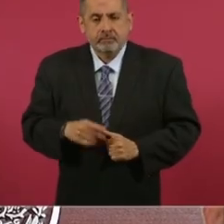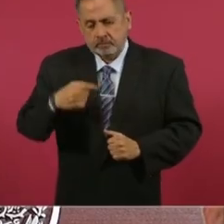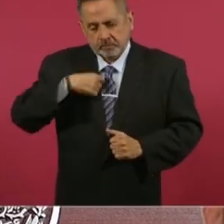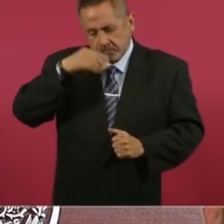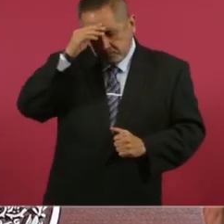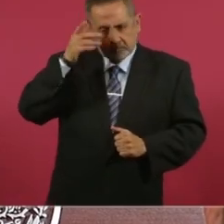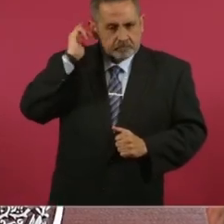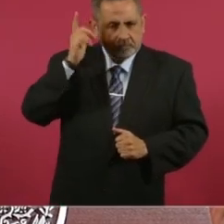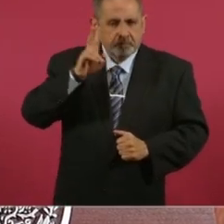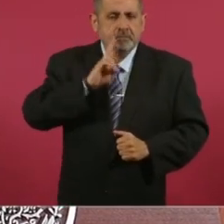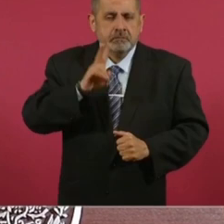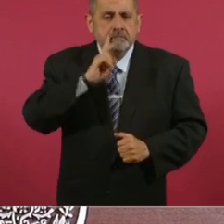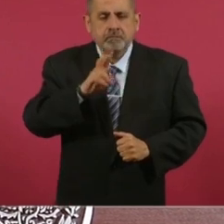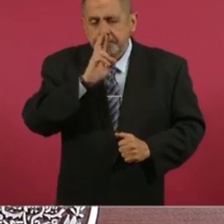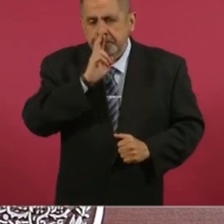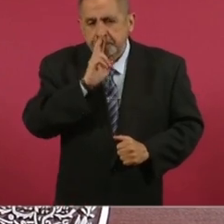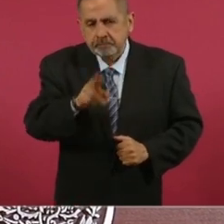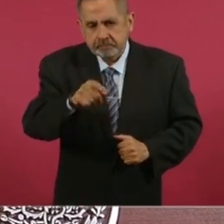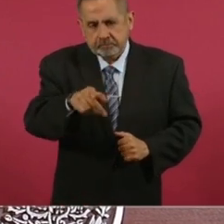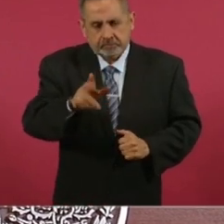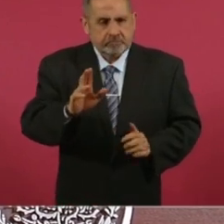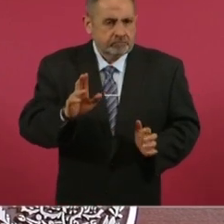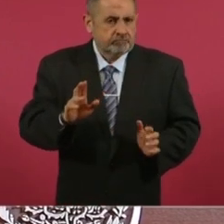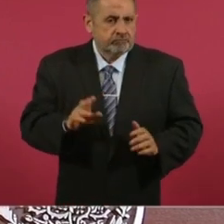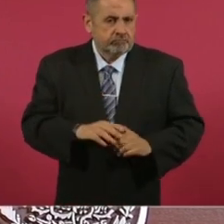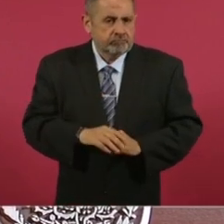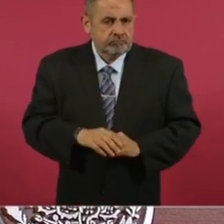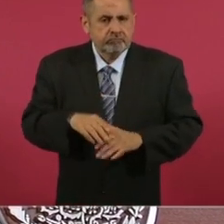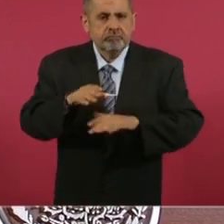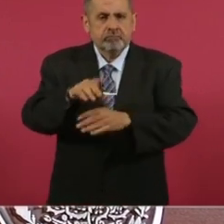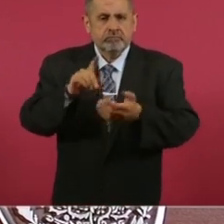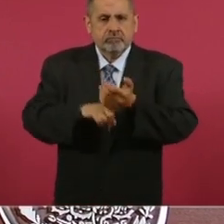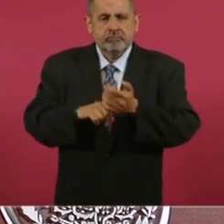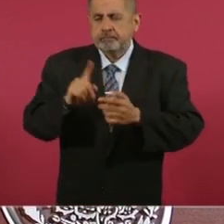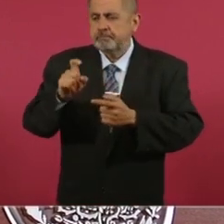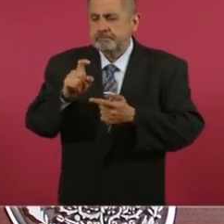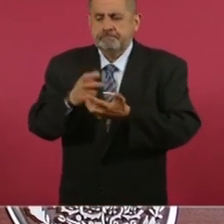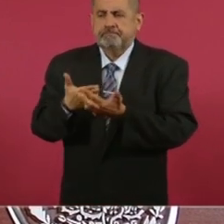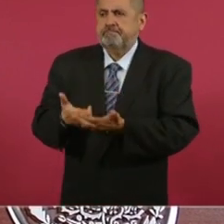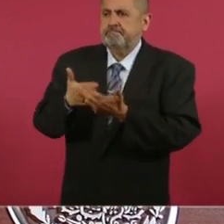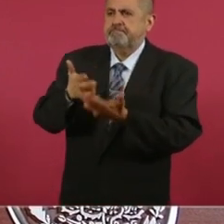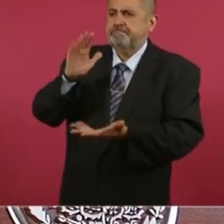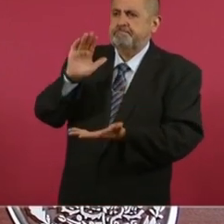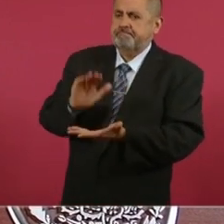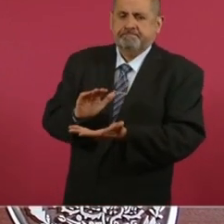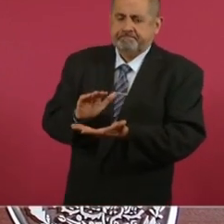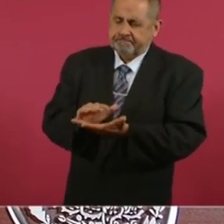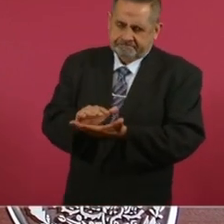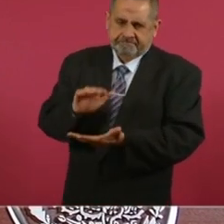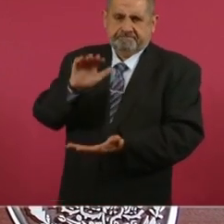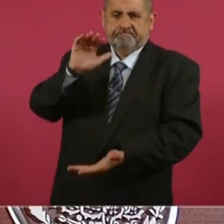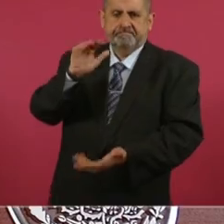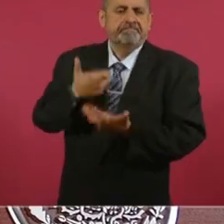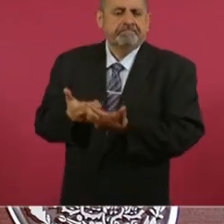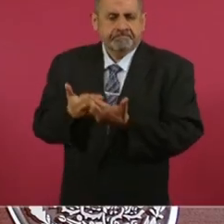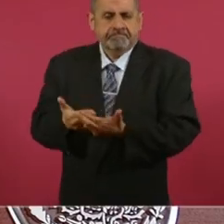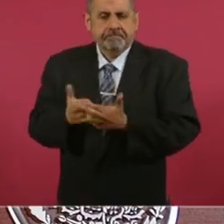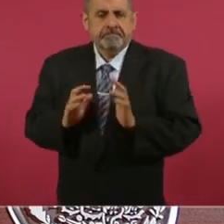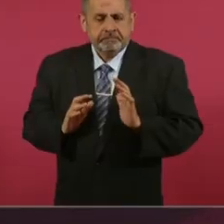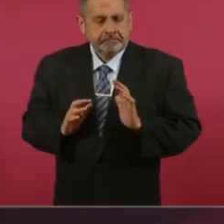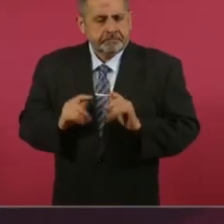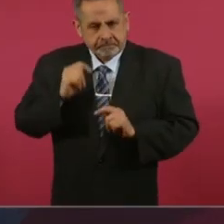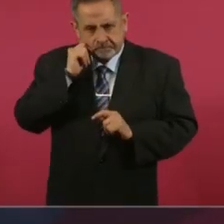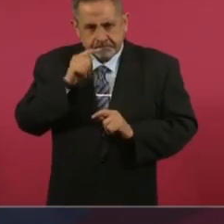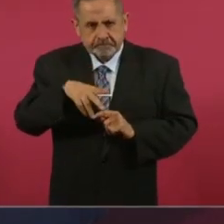espero que se resuelva lo del abasto de agua, que aún